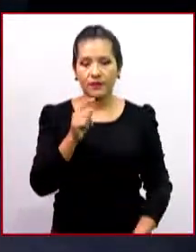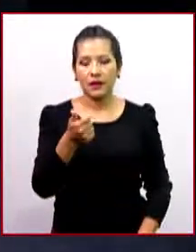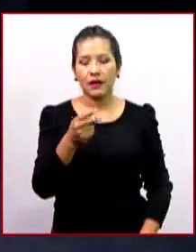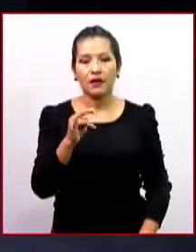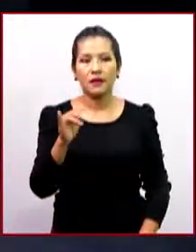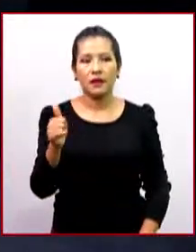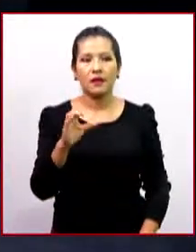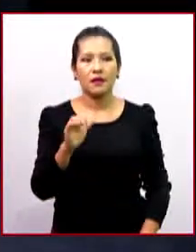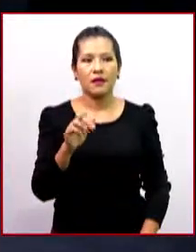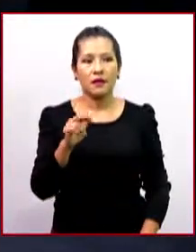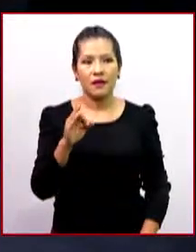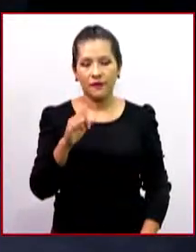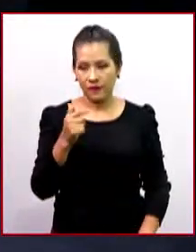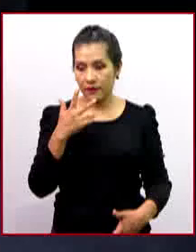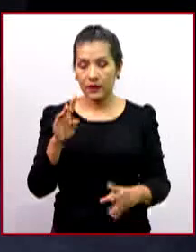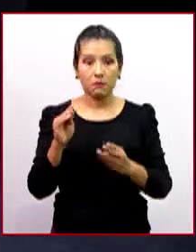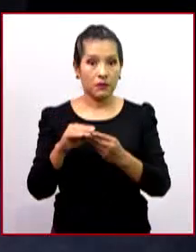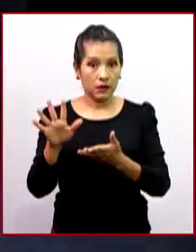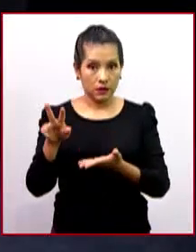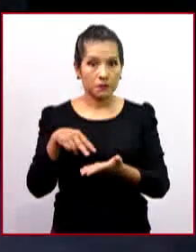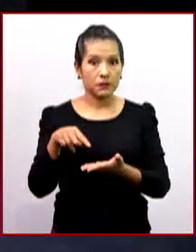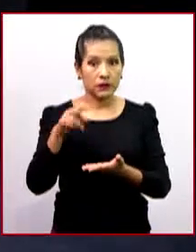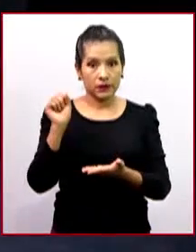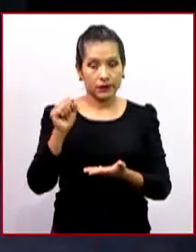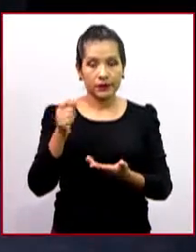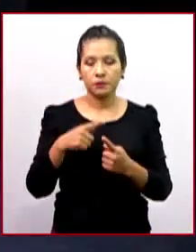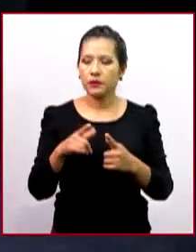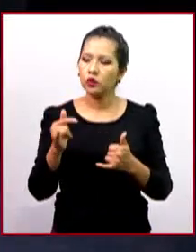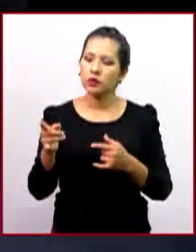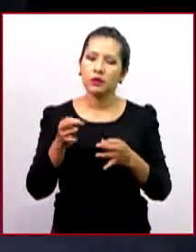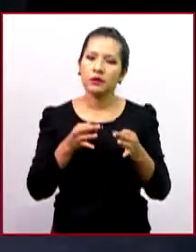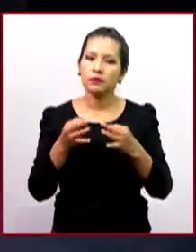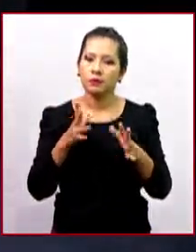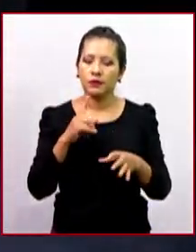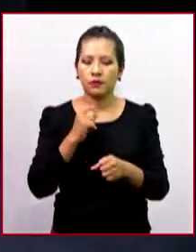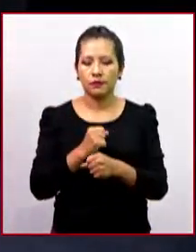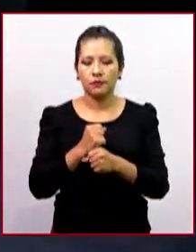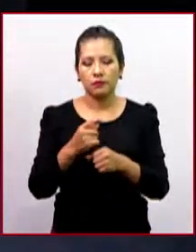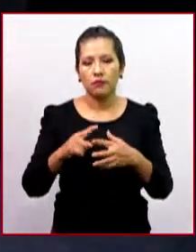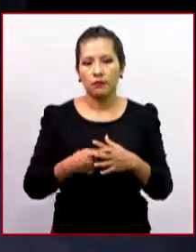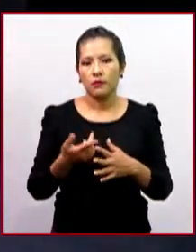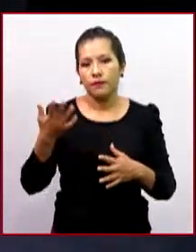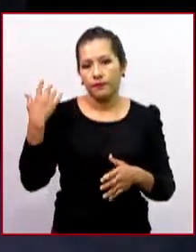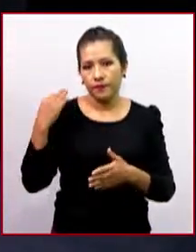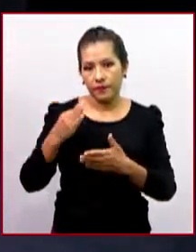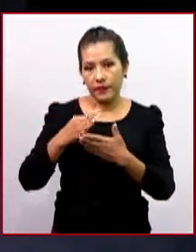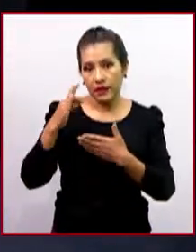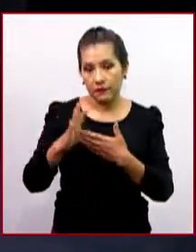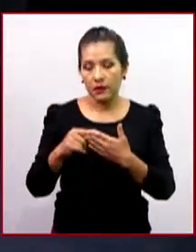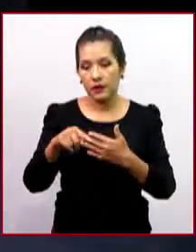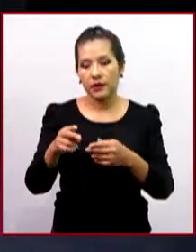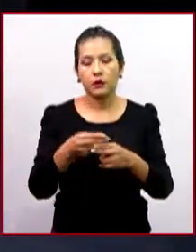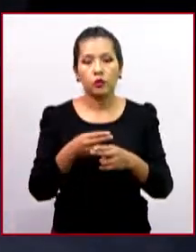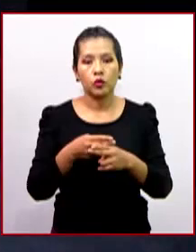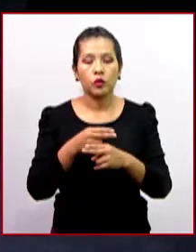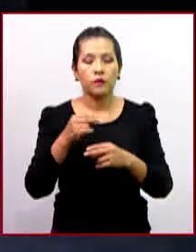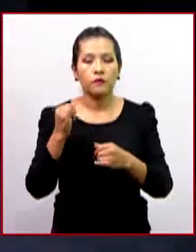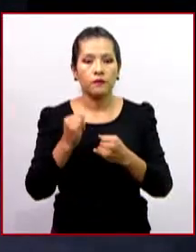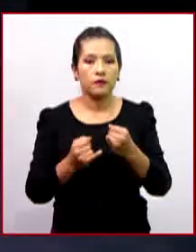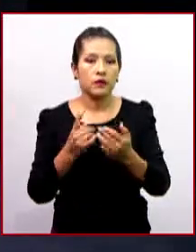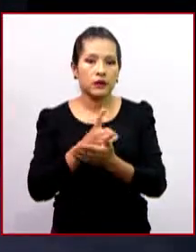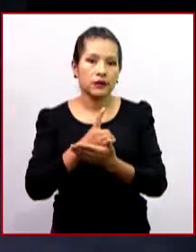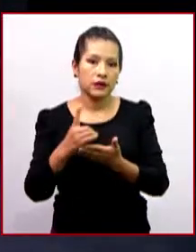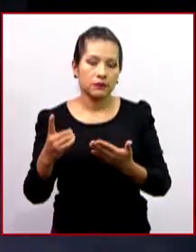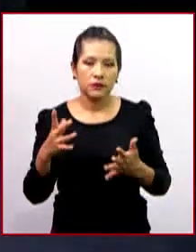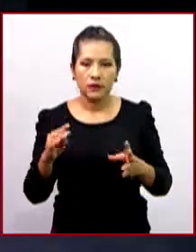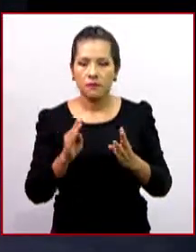también bailarina de algo que nos va a comentar que están trabajando desde febrero y que se presenta este fin de semana con bailarinas